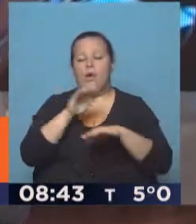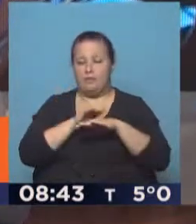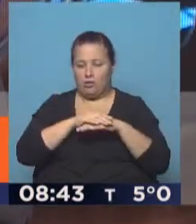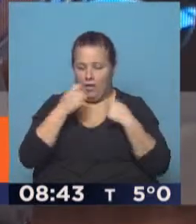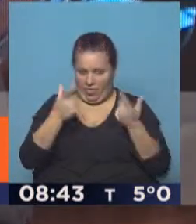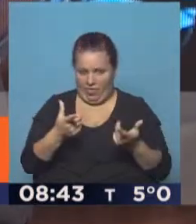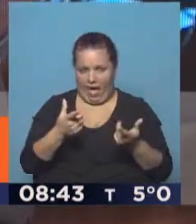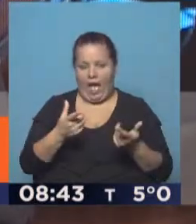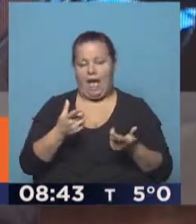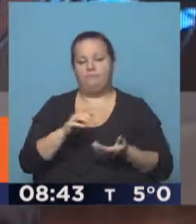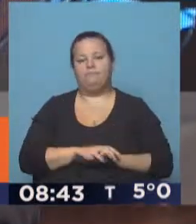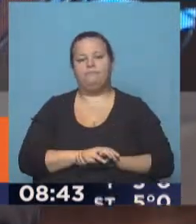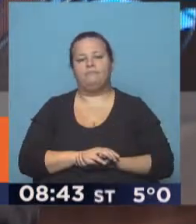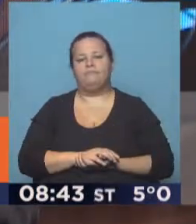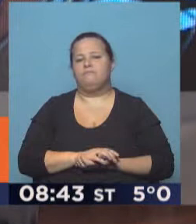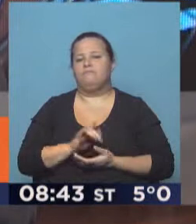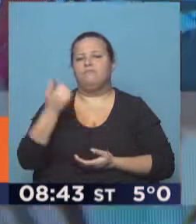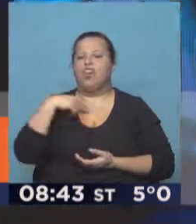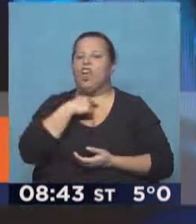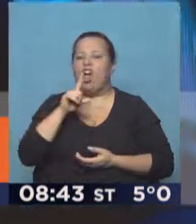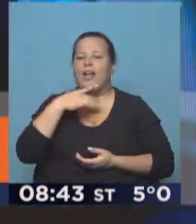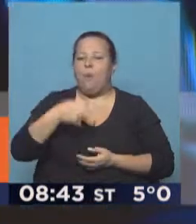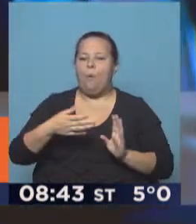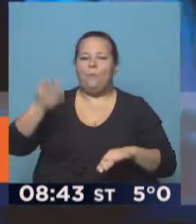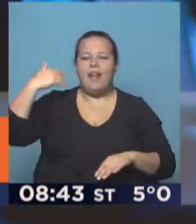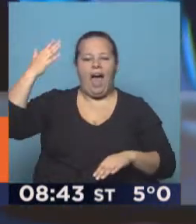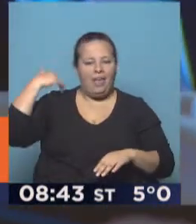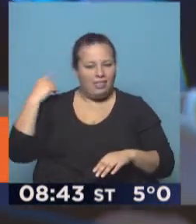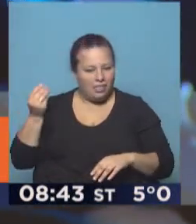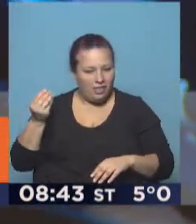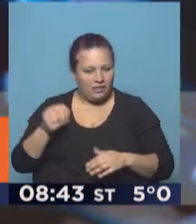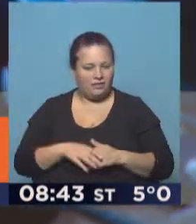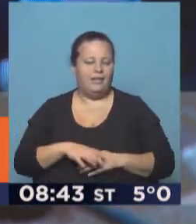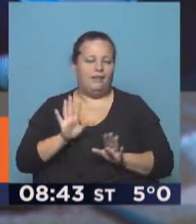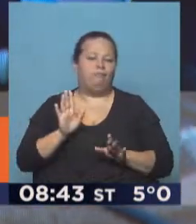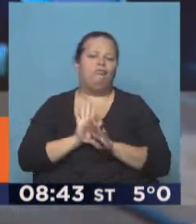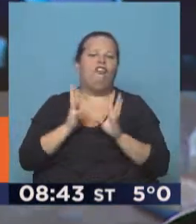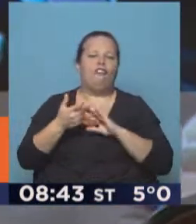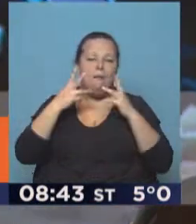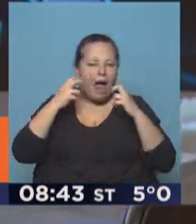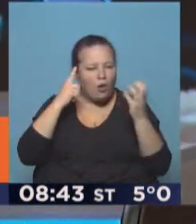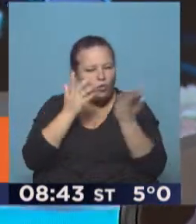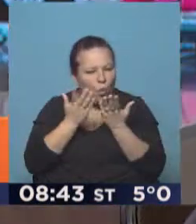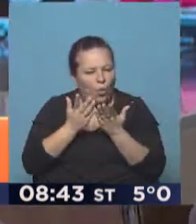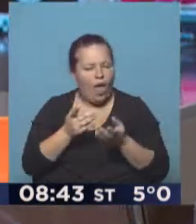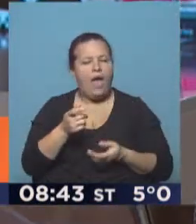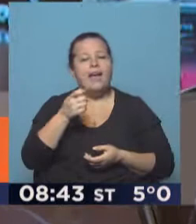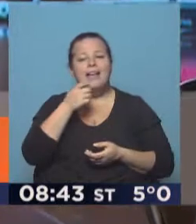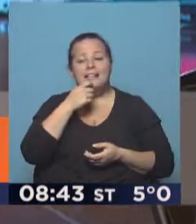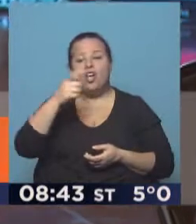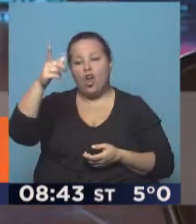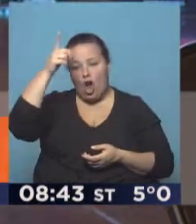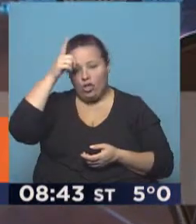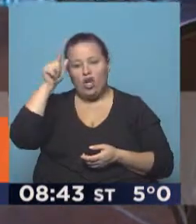otrora en realidad no había querido ejercer en anteriores composiciones, o sea, hacer este tipo de análisis, hiciese una auditoría